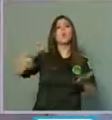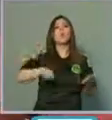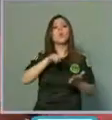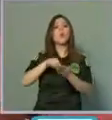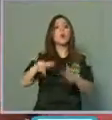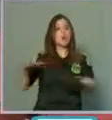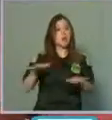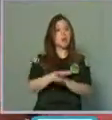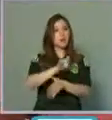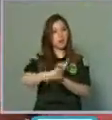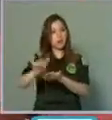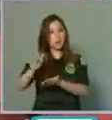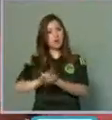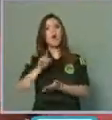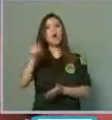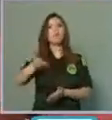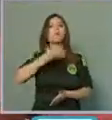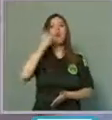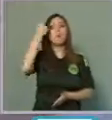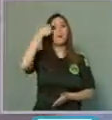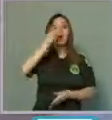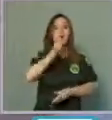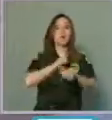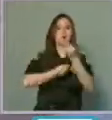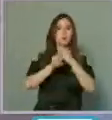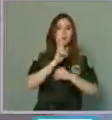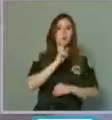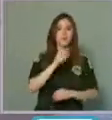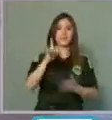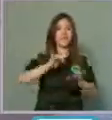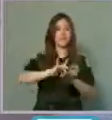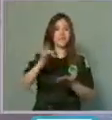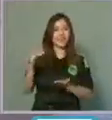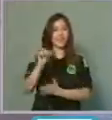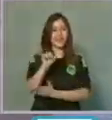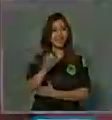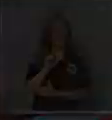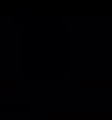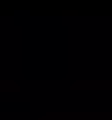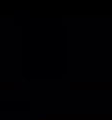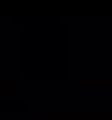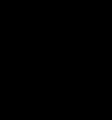hábitos Por para tener favor. una mejor Sí. alimentación. Gracias, Alicia. Gracias a ustedes. Que Súper tengas bien, súper excelente bien. semana. Gracias.